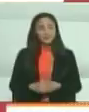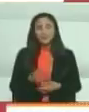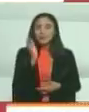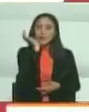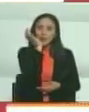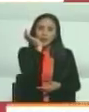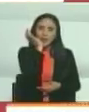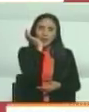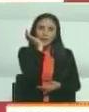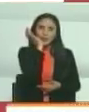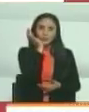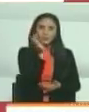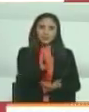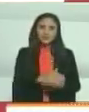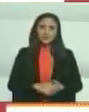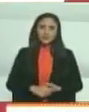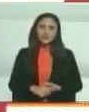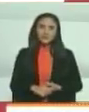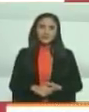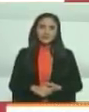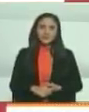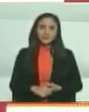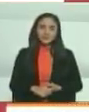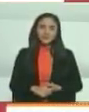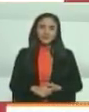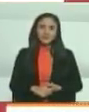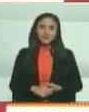Absolutamente ridículos.